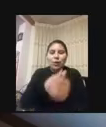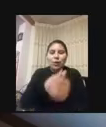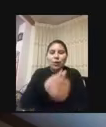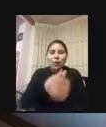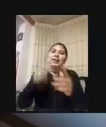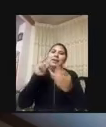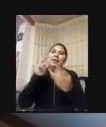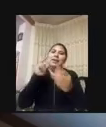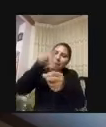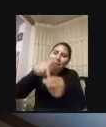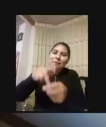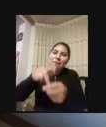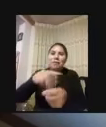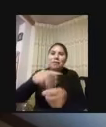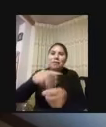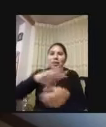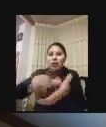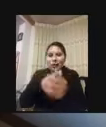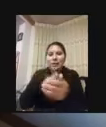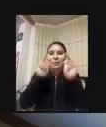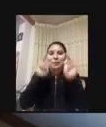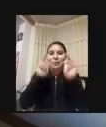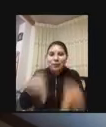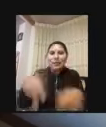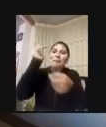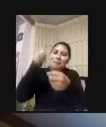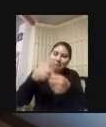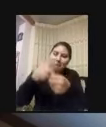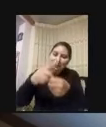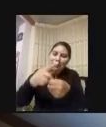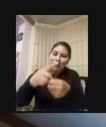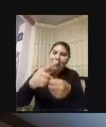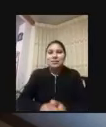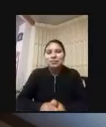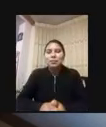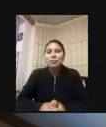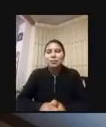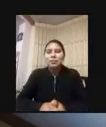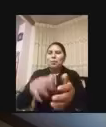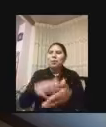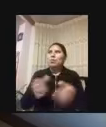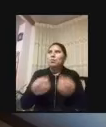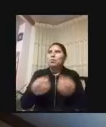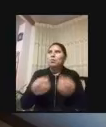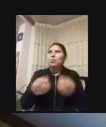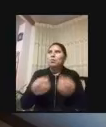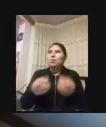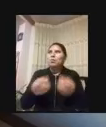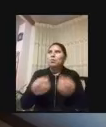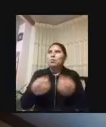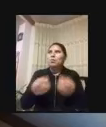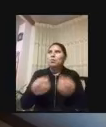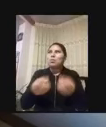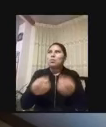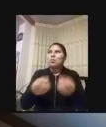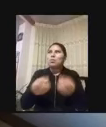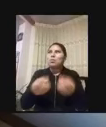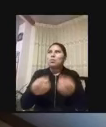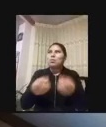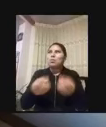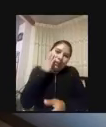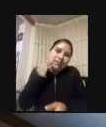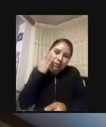Educación Especial Virgen Niña por haber compartido con nosotros todos estos conocimientos y experiencias